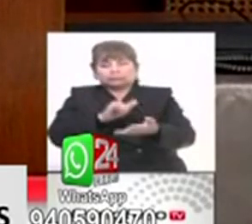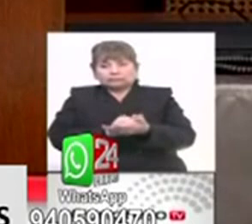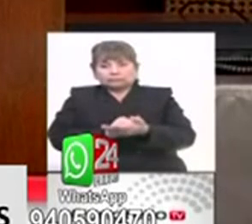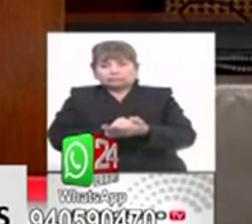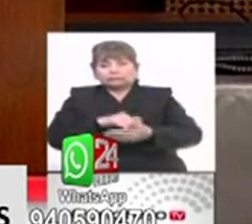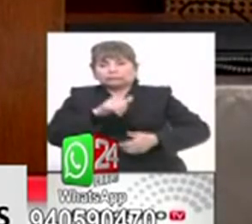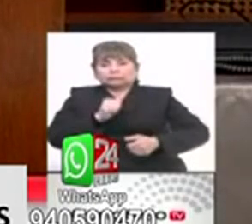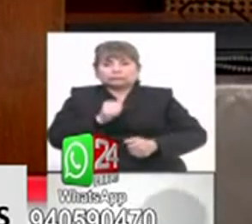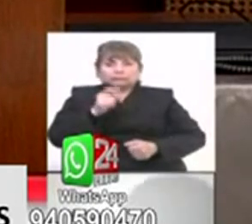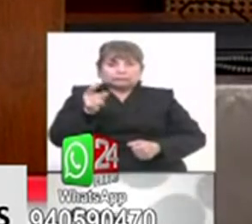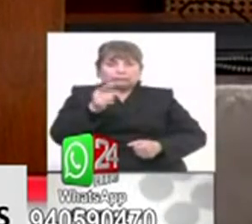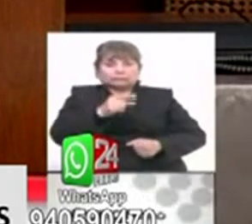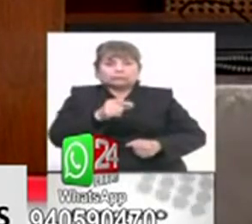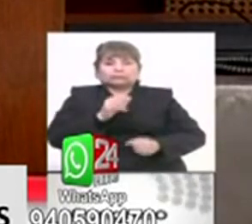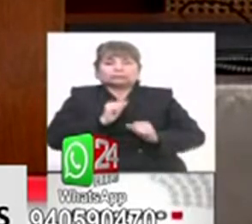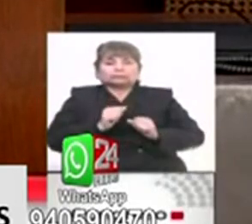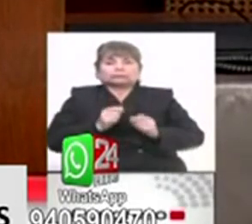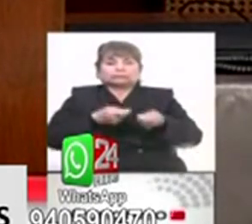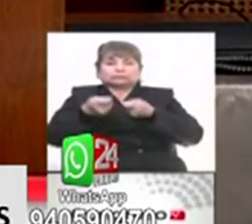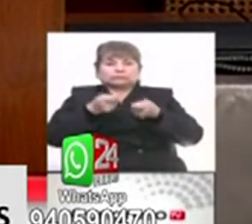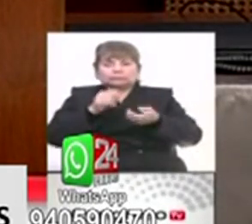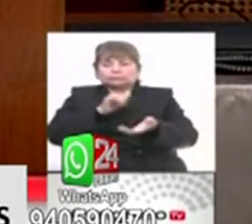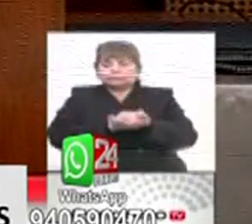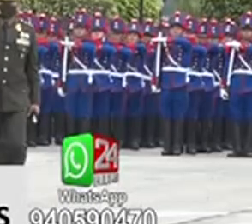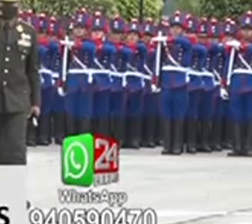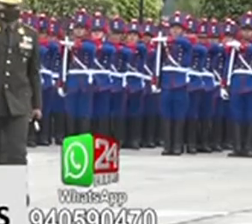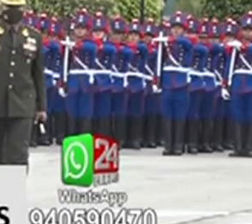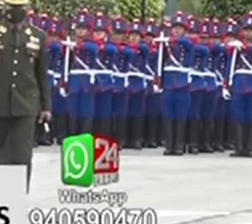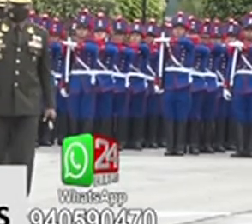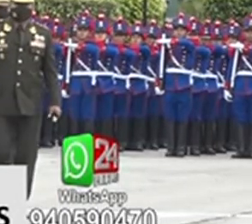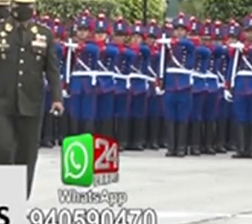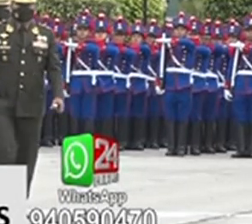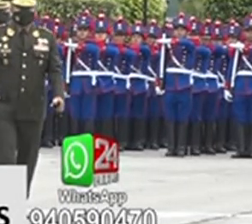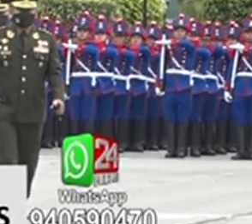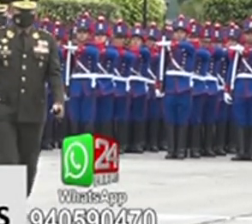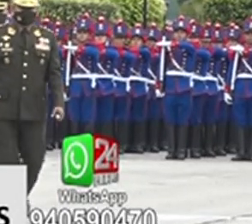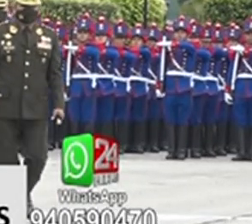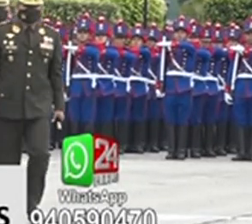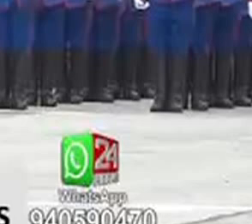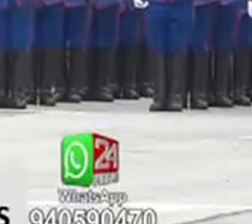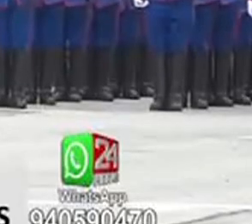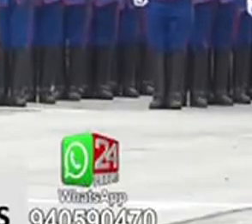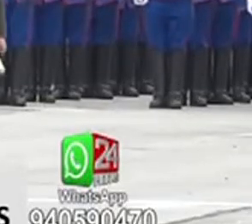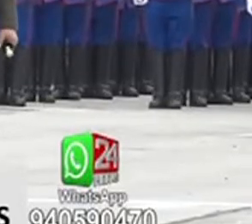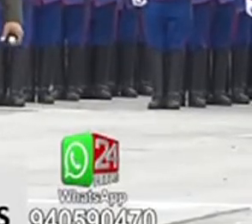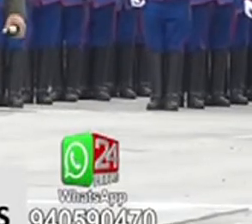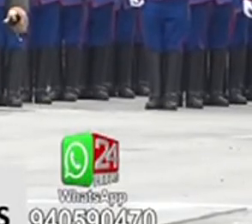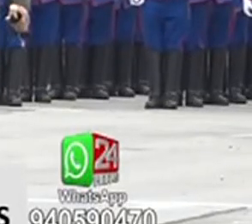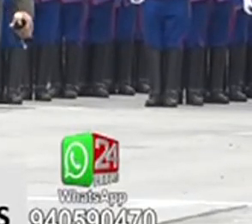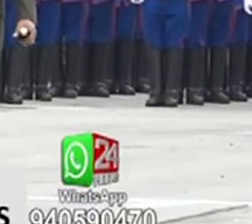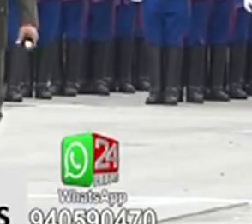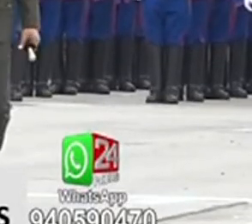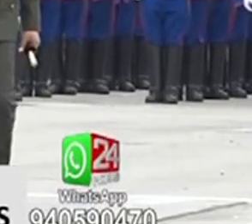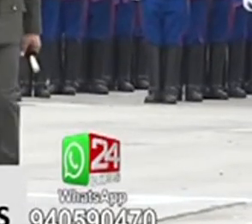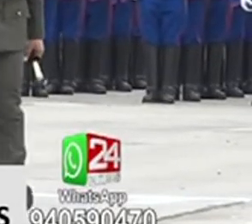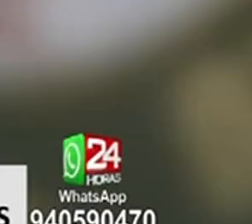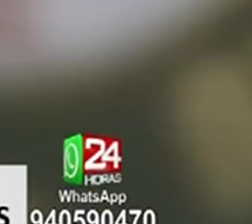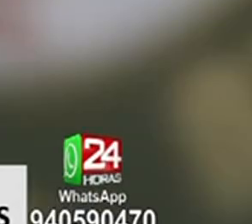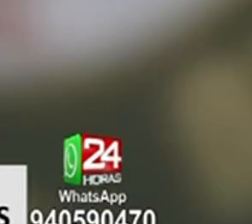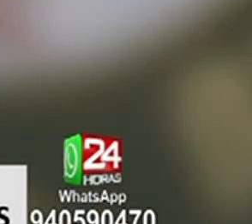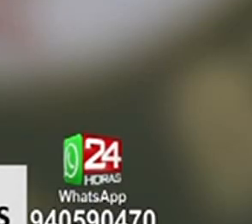los que la Junta de Ascenso de cada institución había determinado. Esta situación, que afecta la moral, la